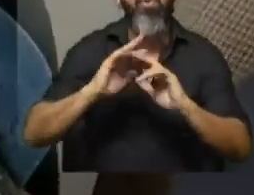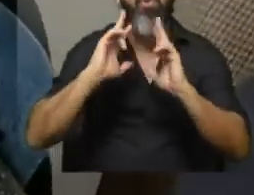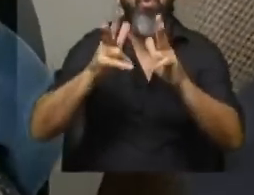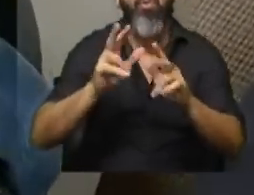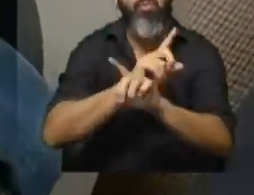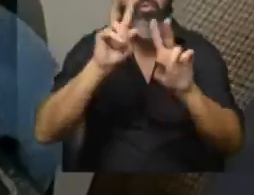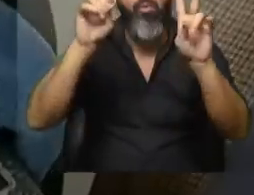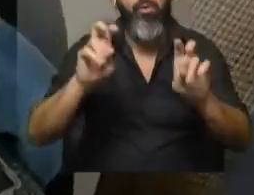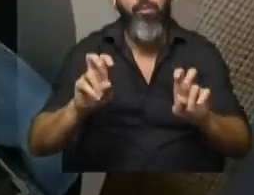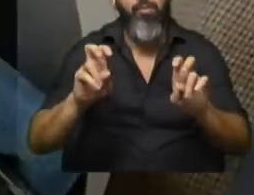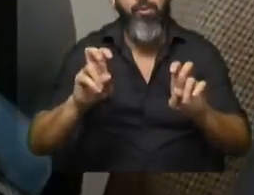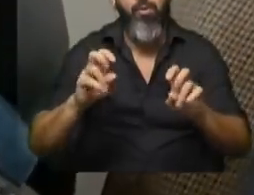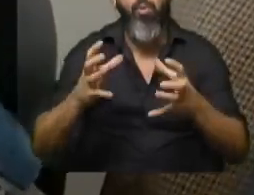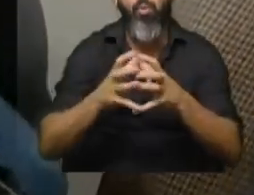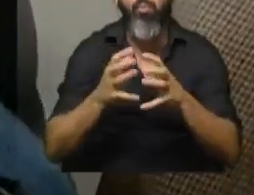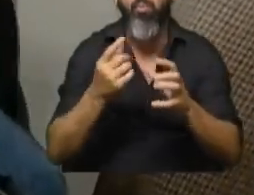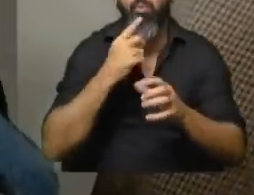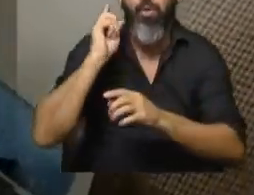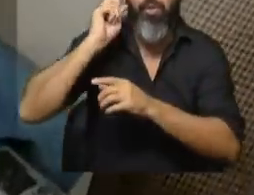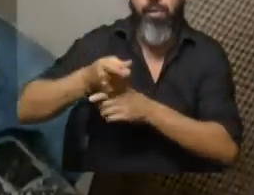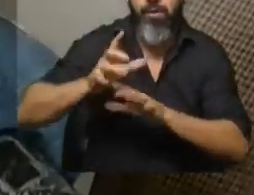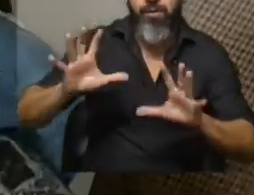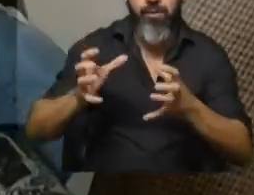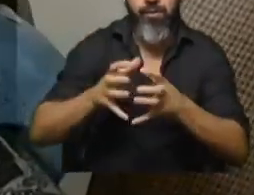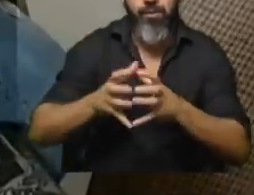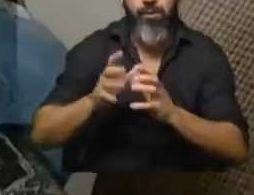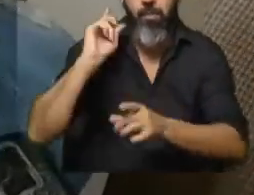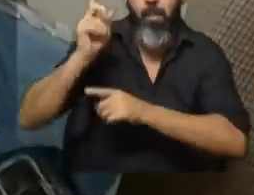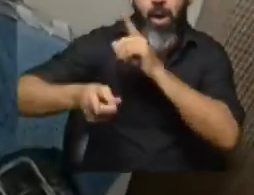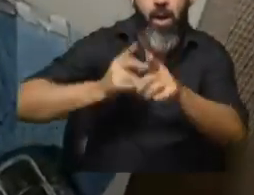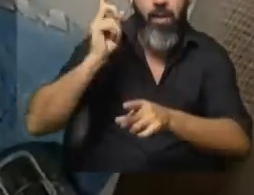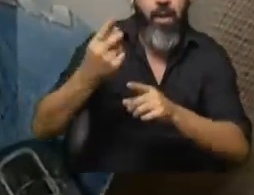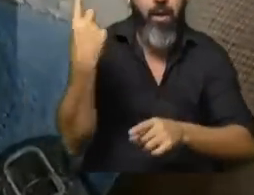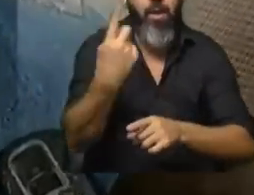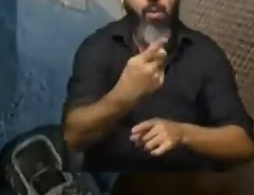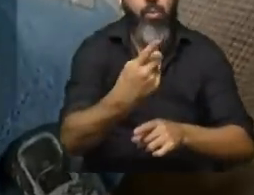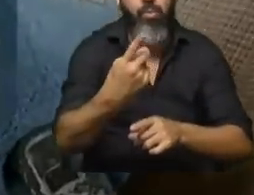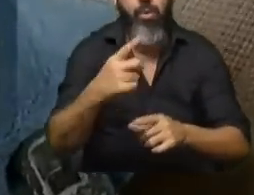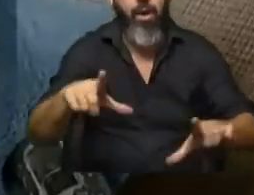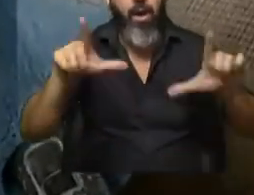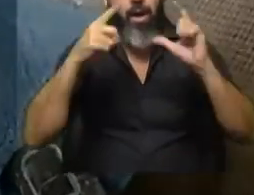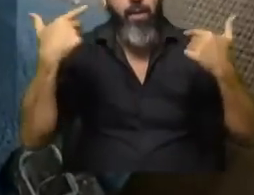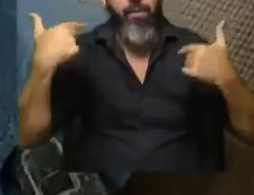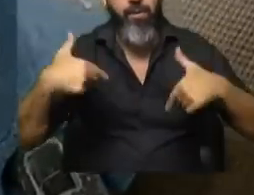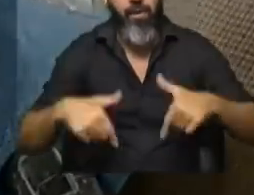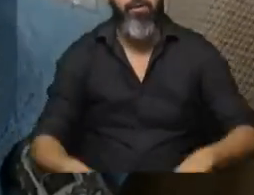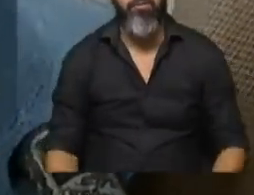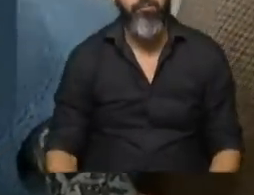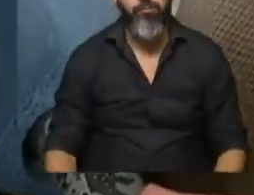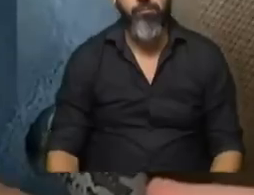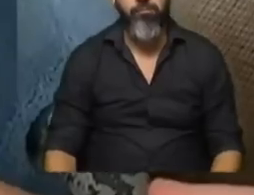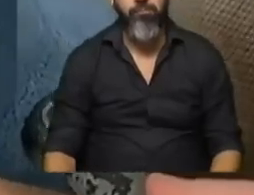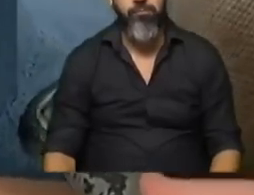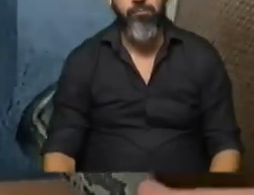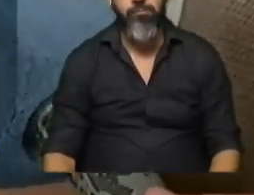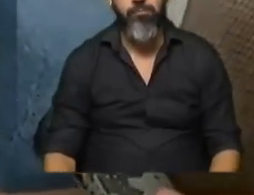no es un tema pero nuestro partido lo resuelva como partido y se lo indique a los candidatos intendentes a los militantes después